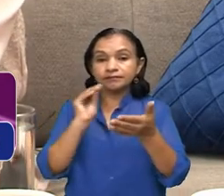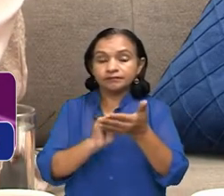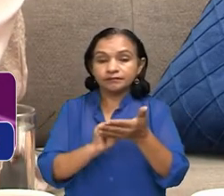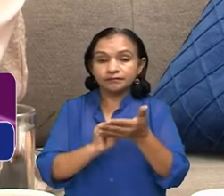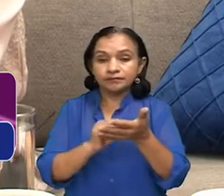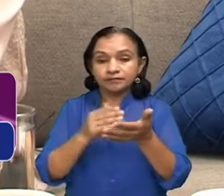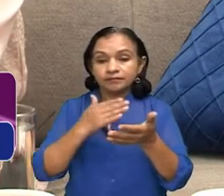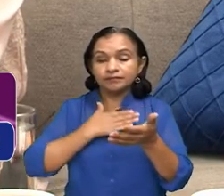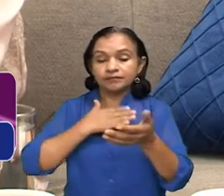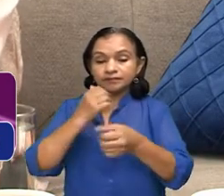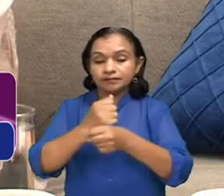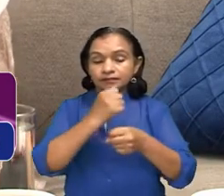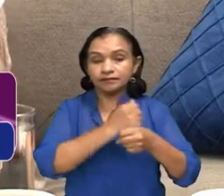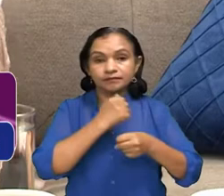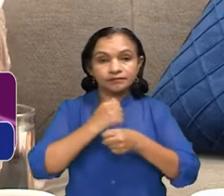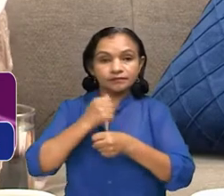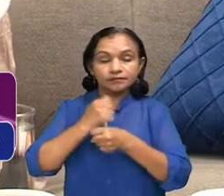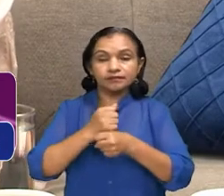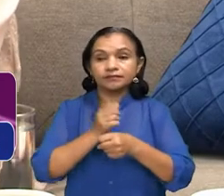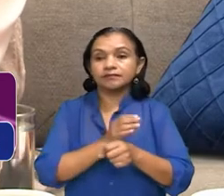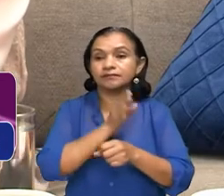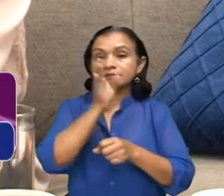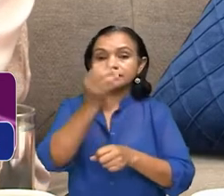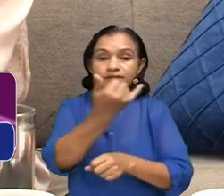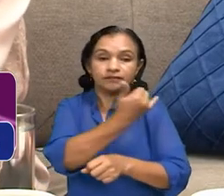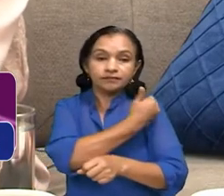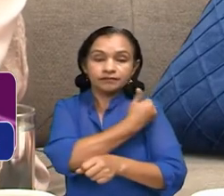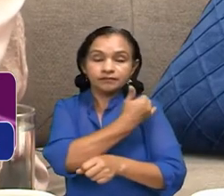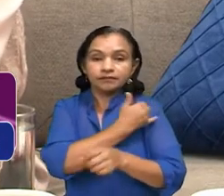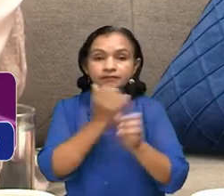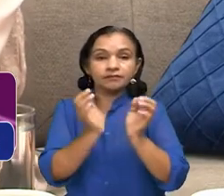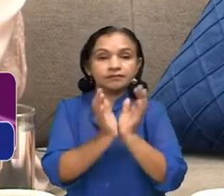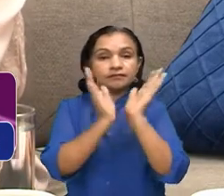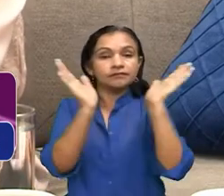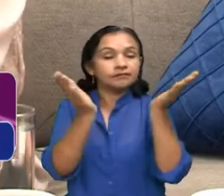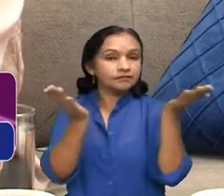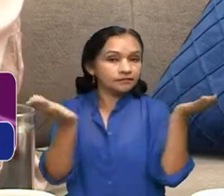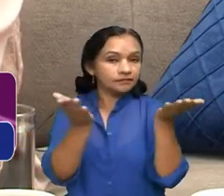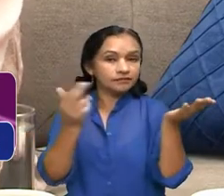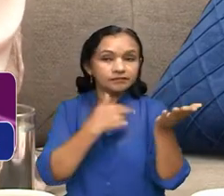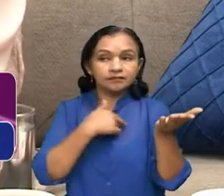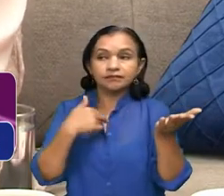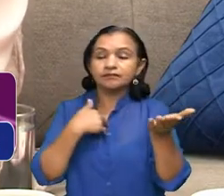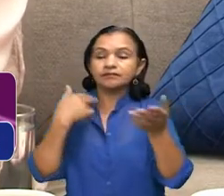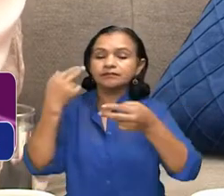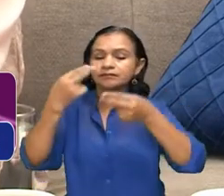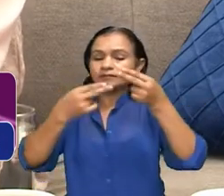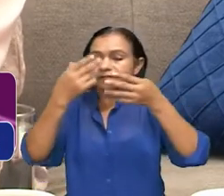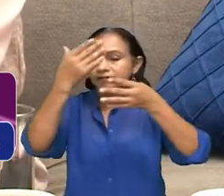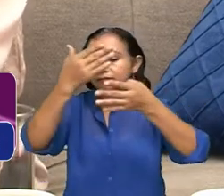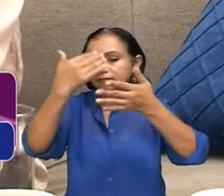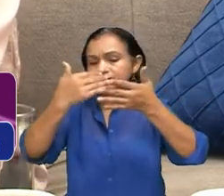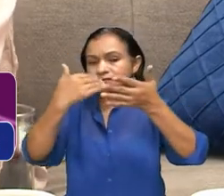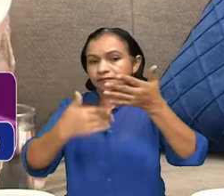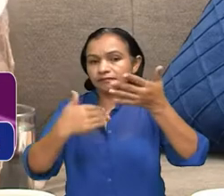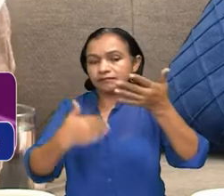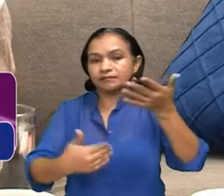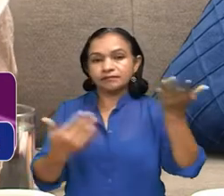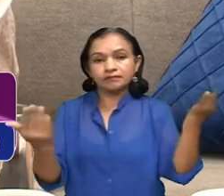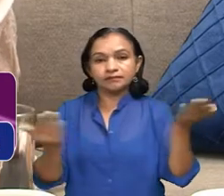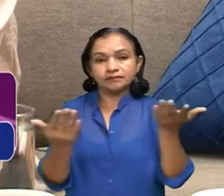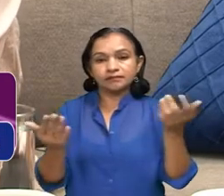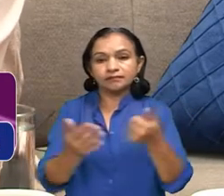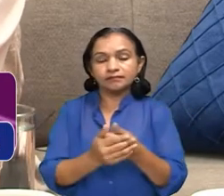a mis trabajadores, tengo que ir al INS, ¿qué tengo que llevar al INS? O, y así un sinnúmero de procesos, tanto como